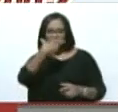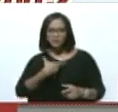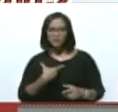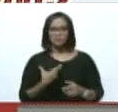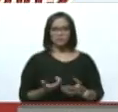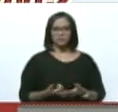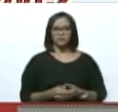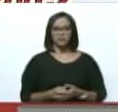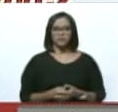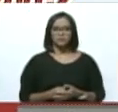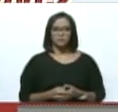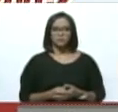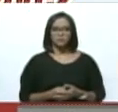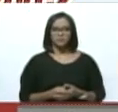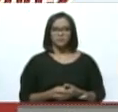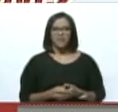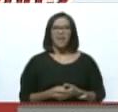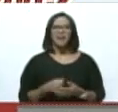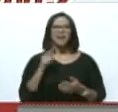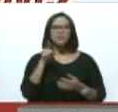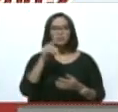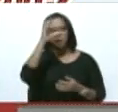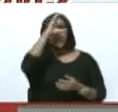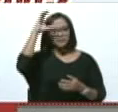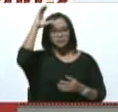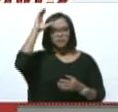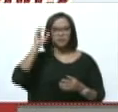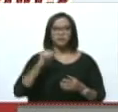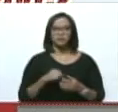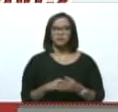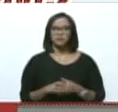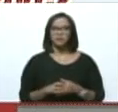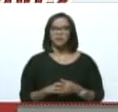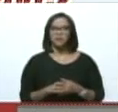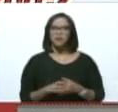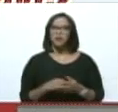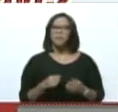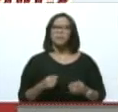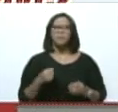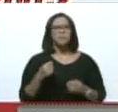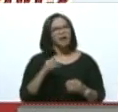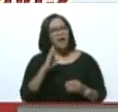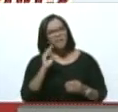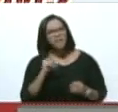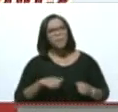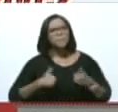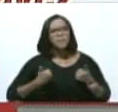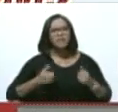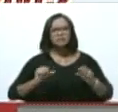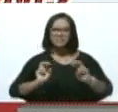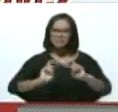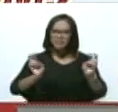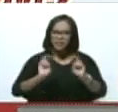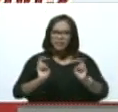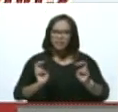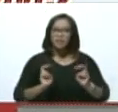pues, a su capacidad. No, y esto me refiero más al tema